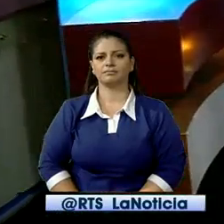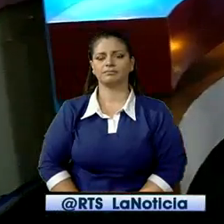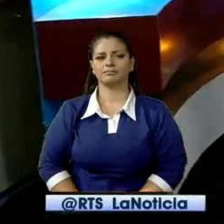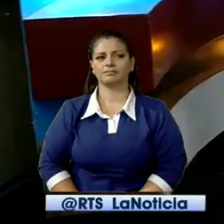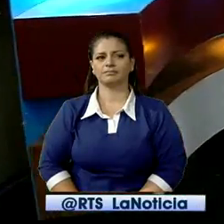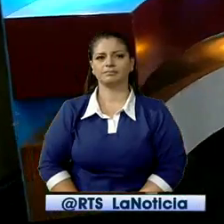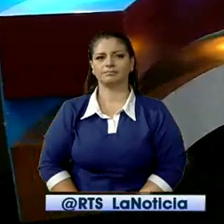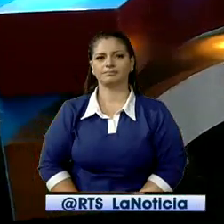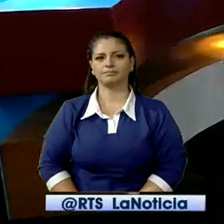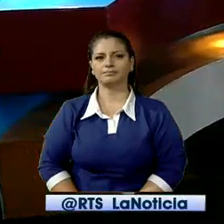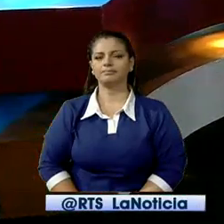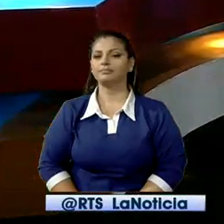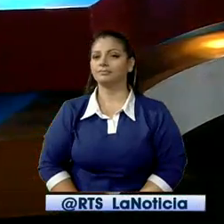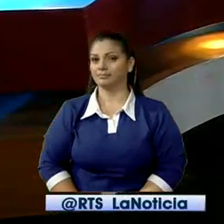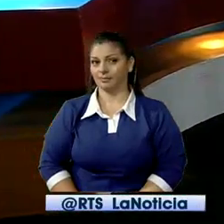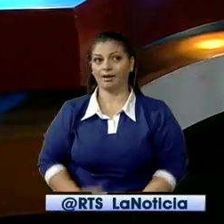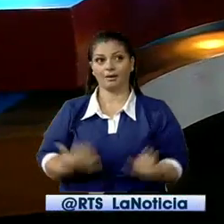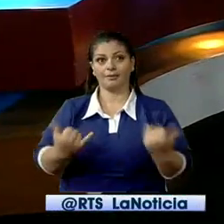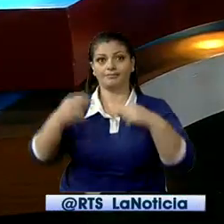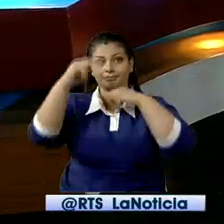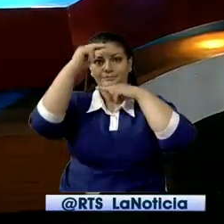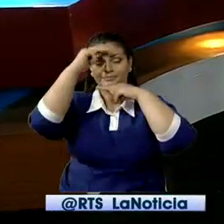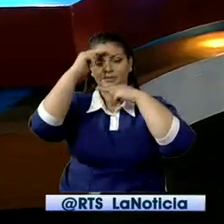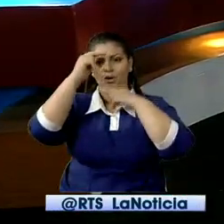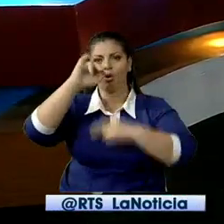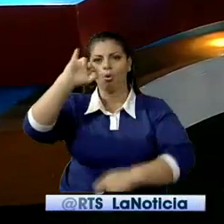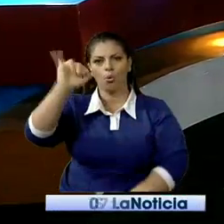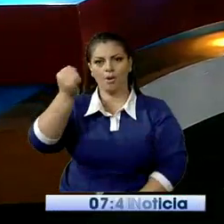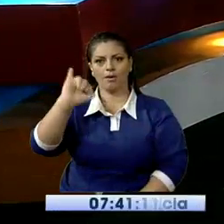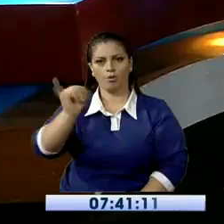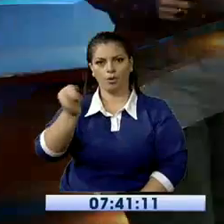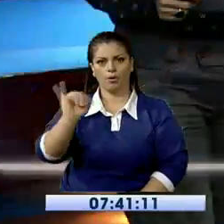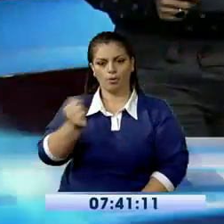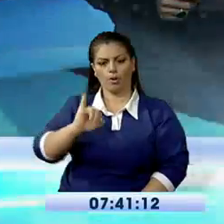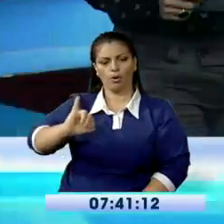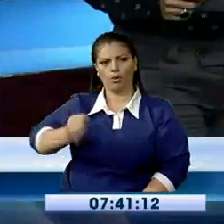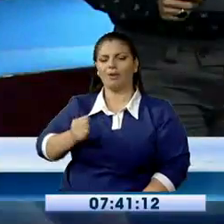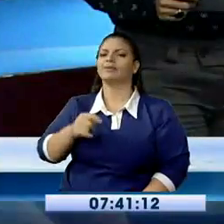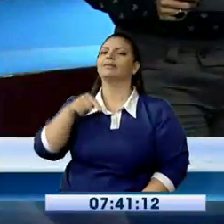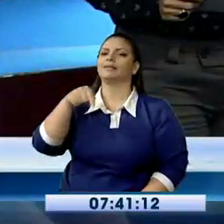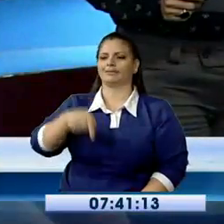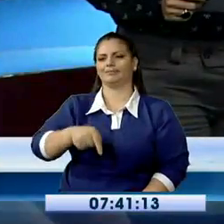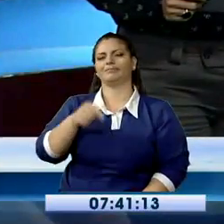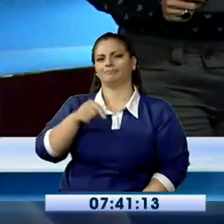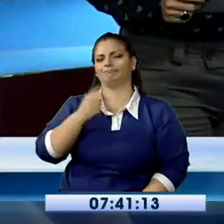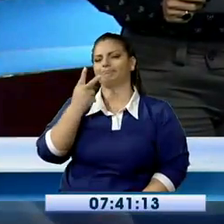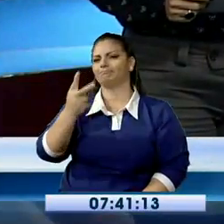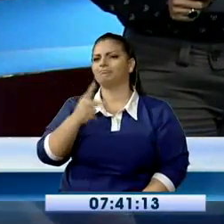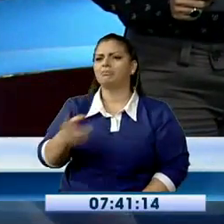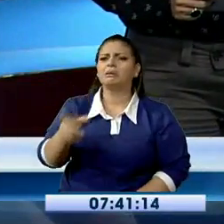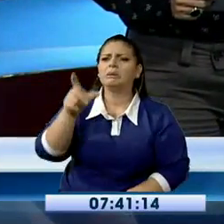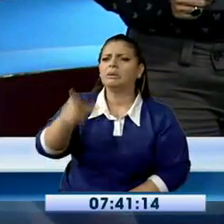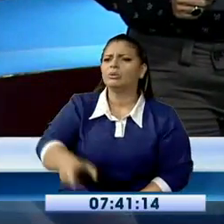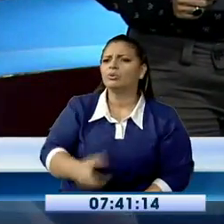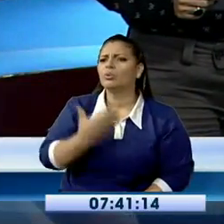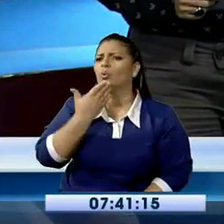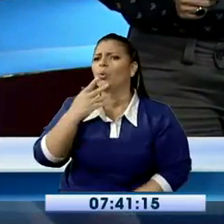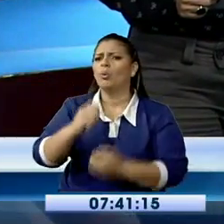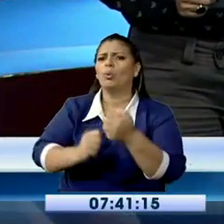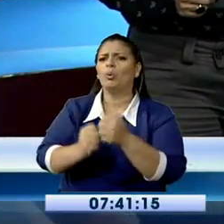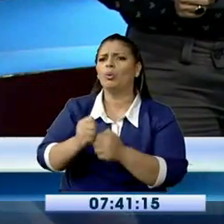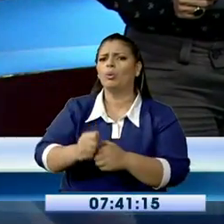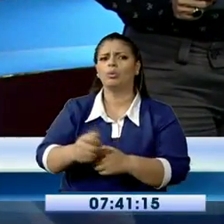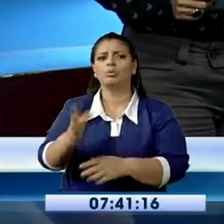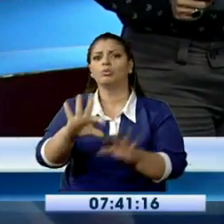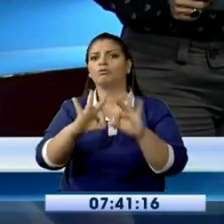Todos los jueves, amigos televidentes, nosotros tendremos a consideración de ustedes este nuevo segmento, Sin Rastro. Y